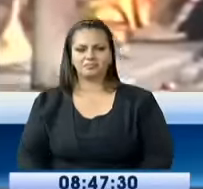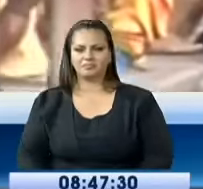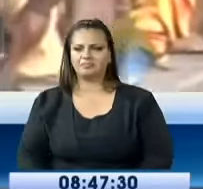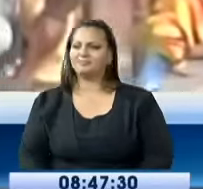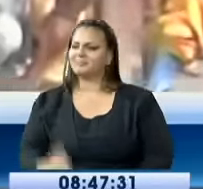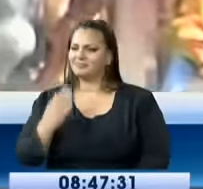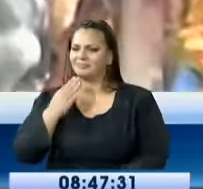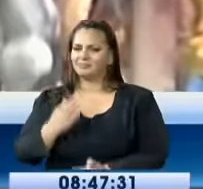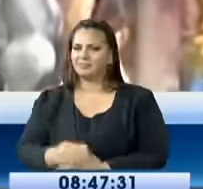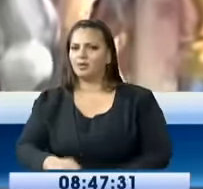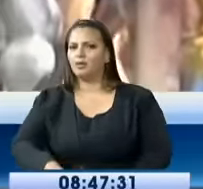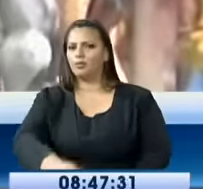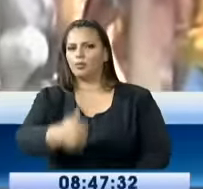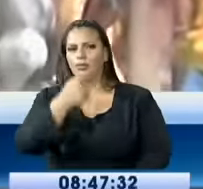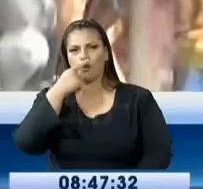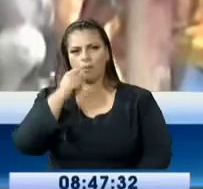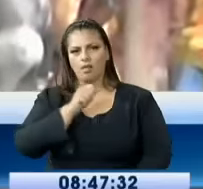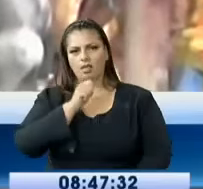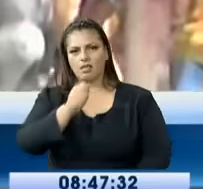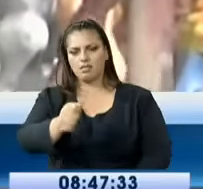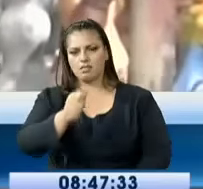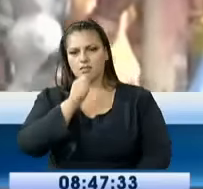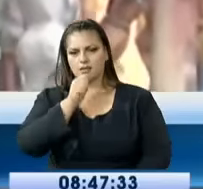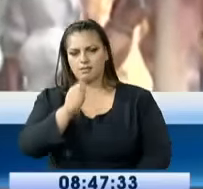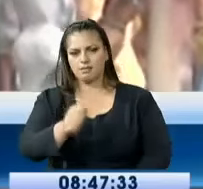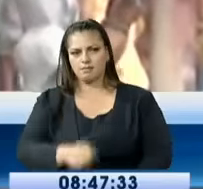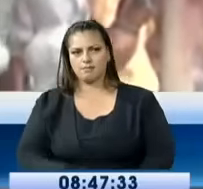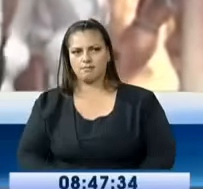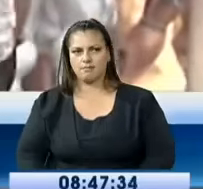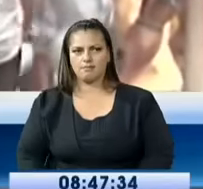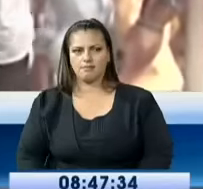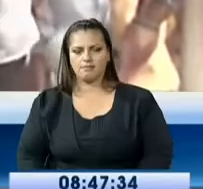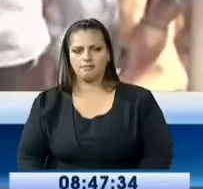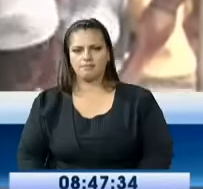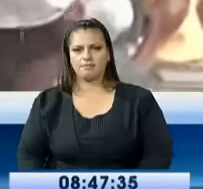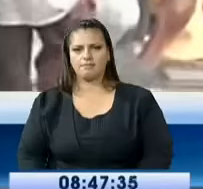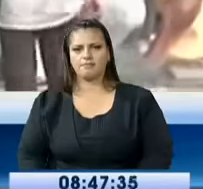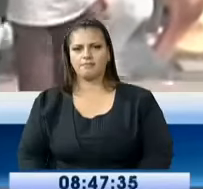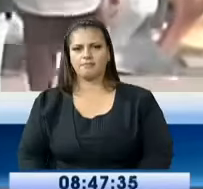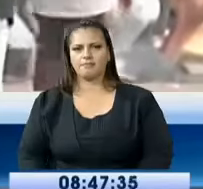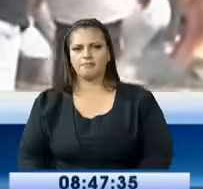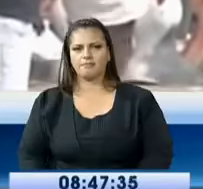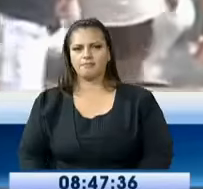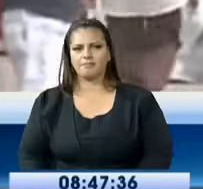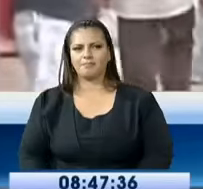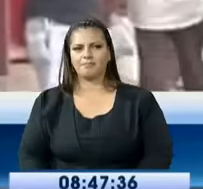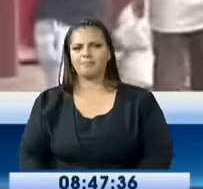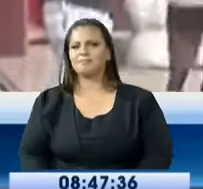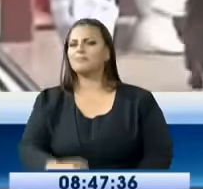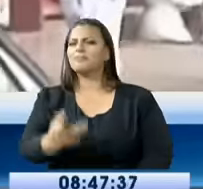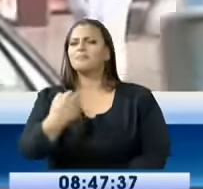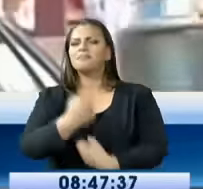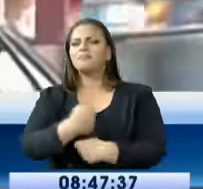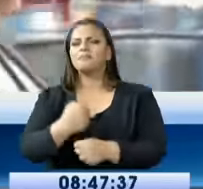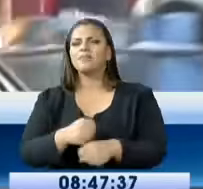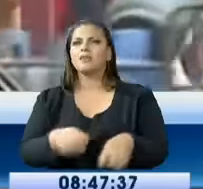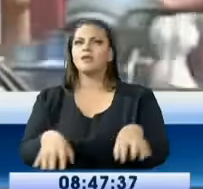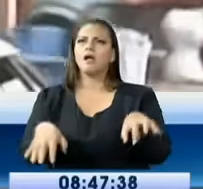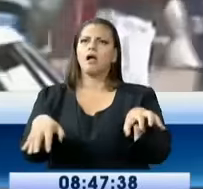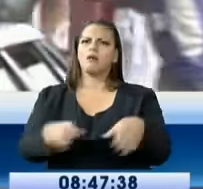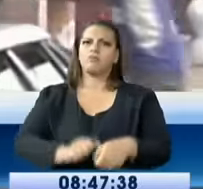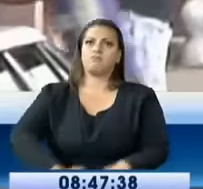el artesano de acá, porque quiero saber también sobre la elaboración de los monigotes